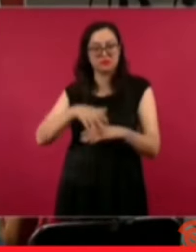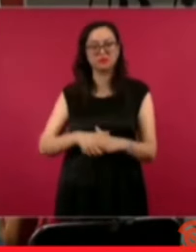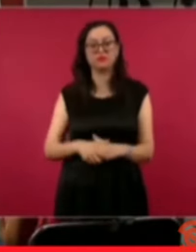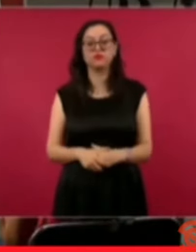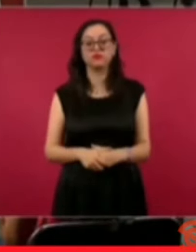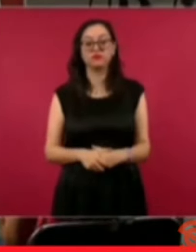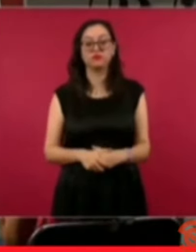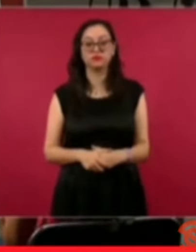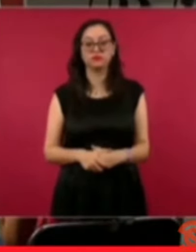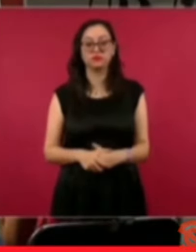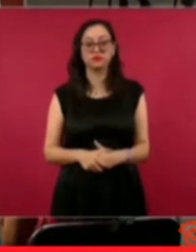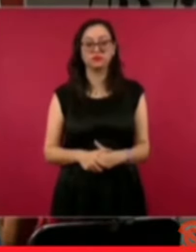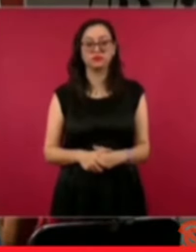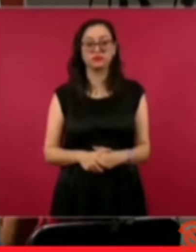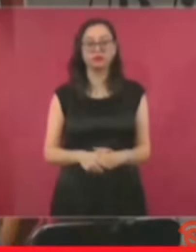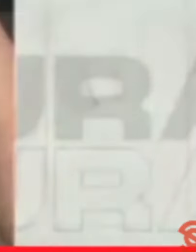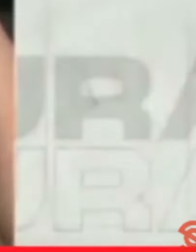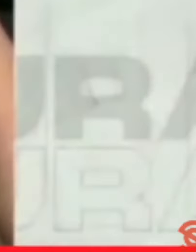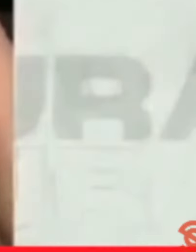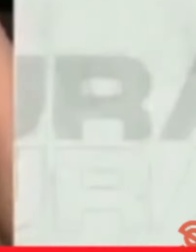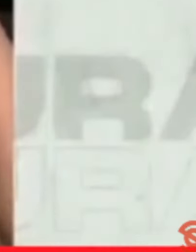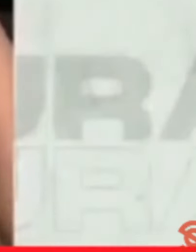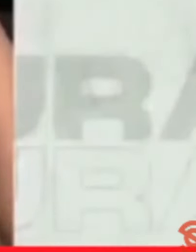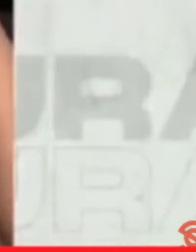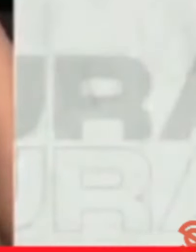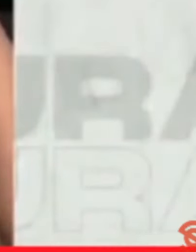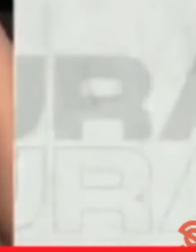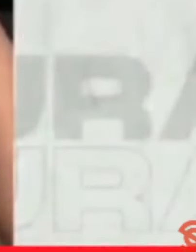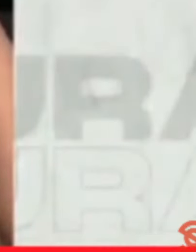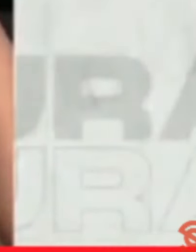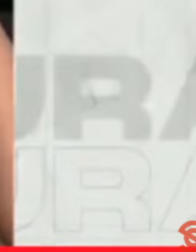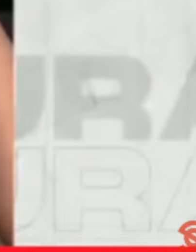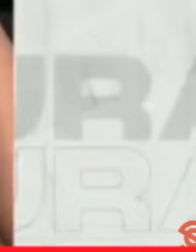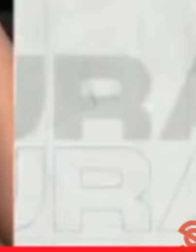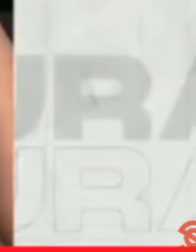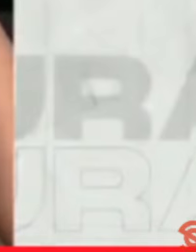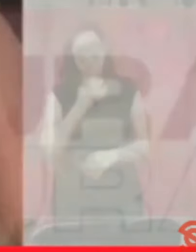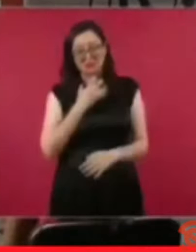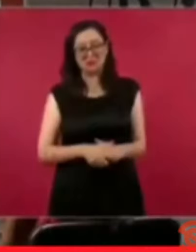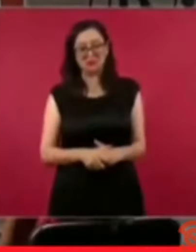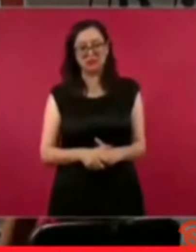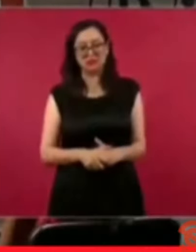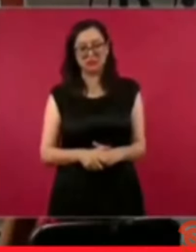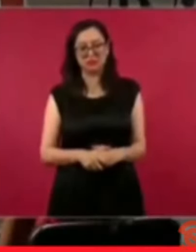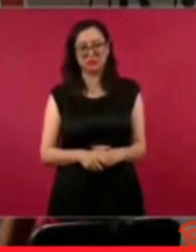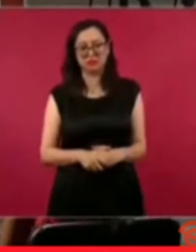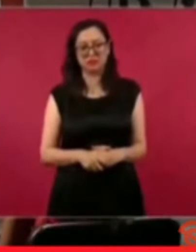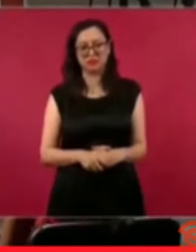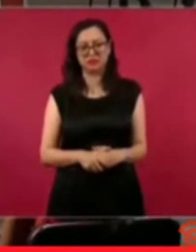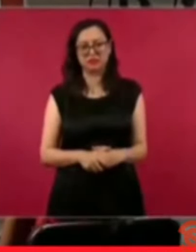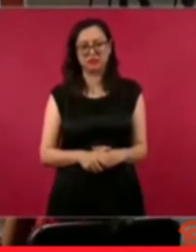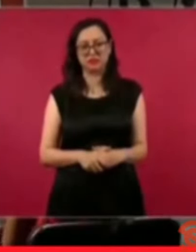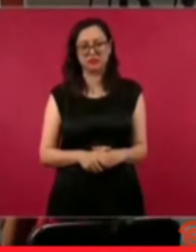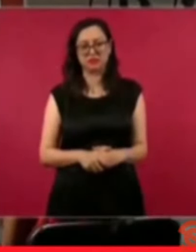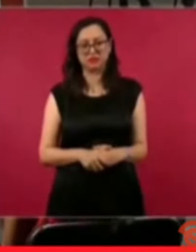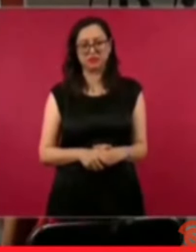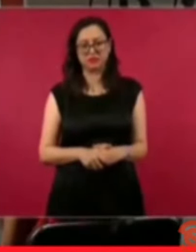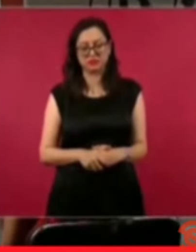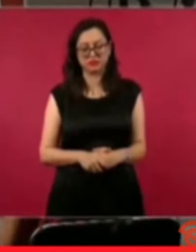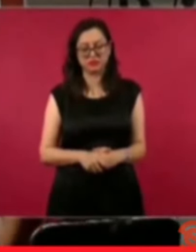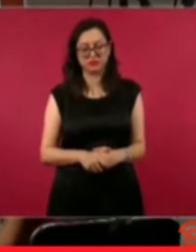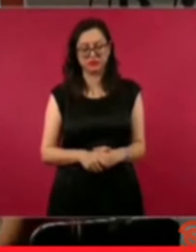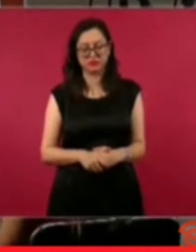entristece saber que la mayor parte de mis nada más esa parte donde dice de las cadenas